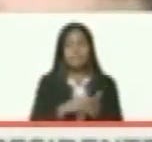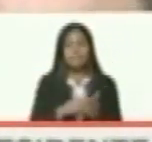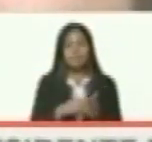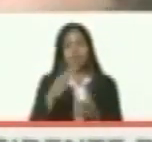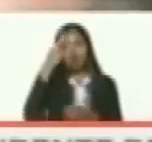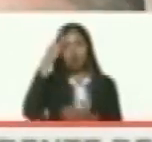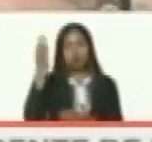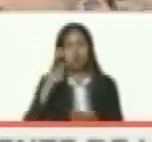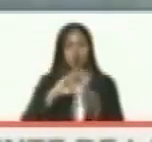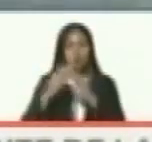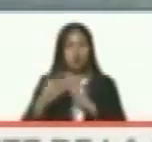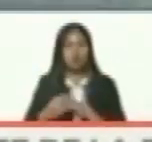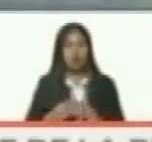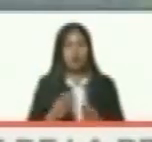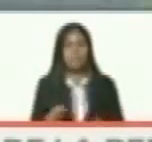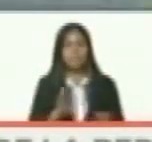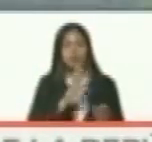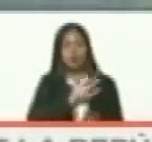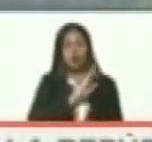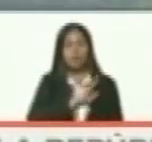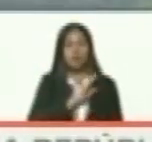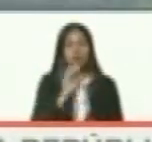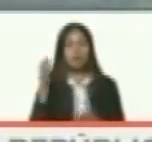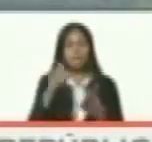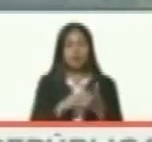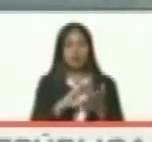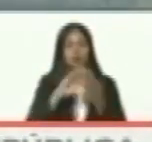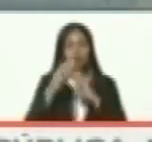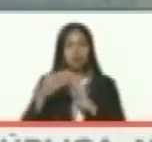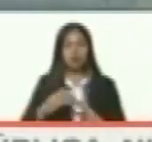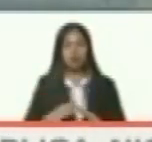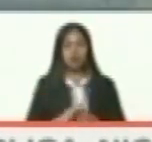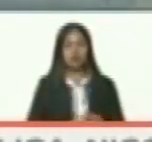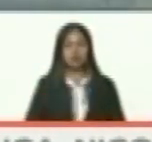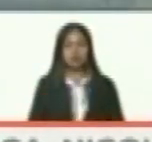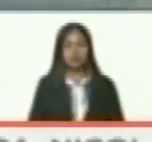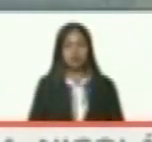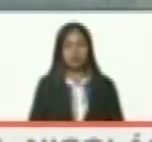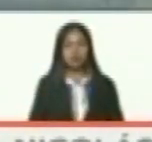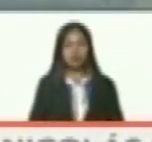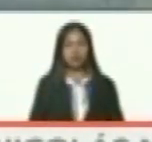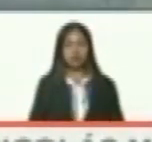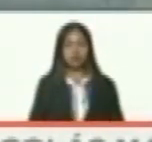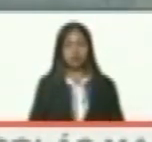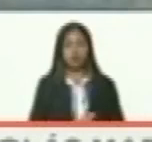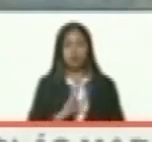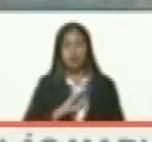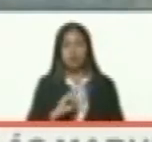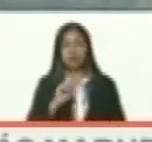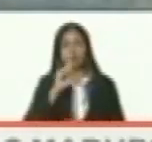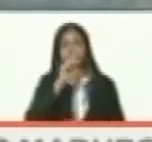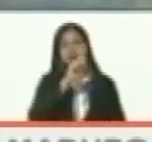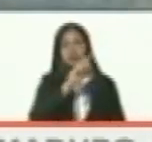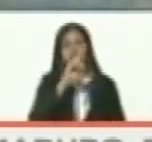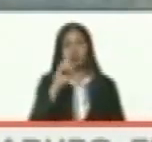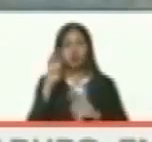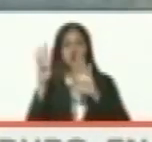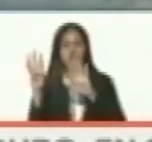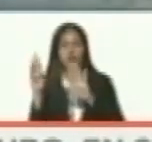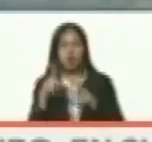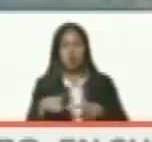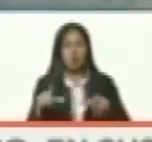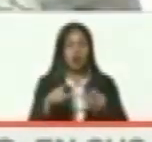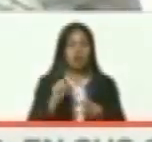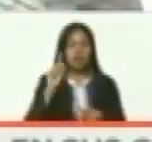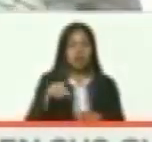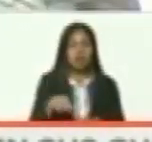decir, pertenecientes a 1000 comunas en el ámbito de las 109 ciudades, presidente,